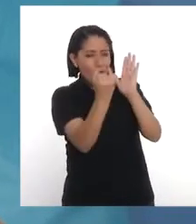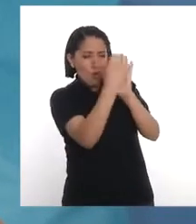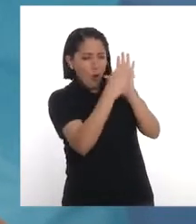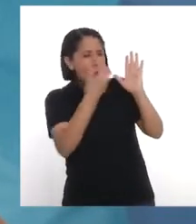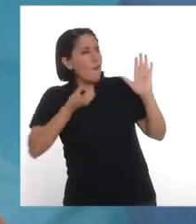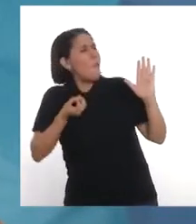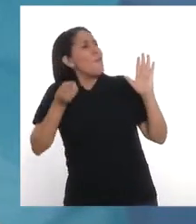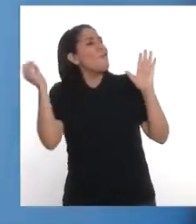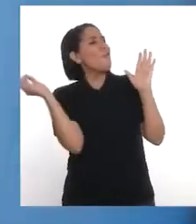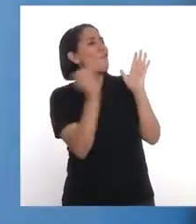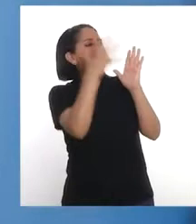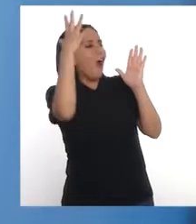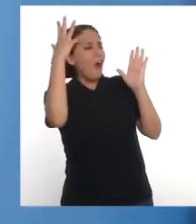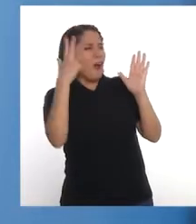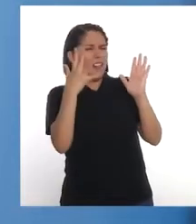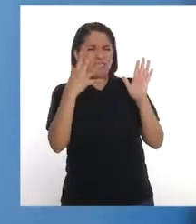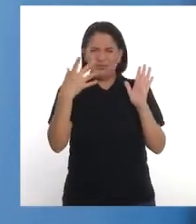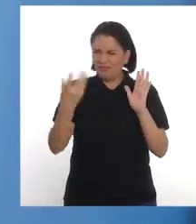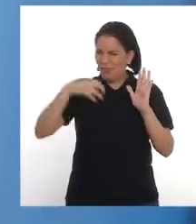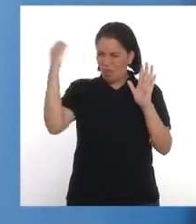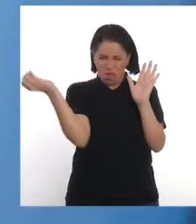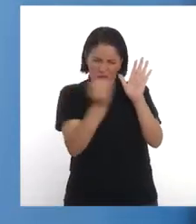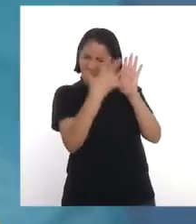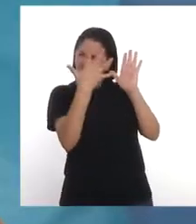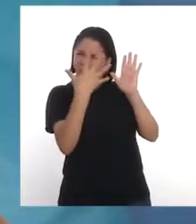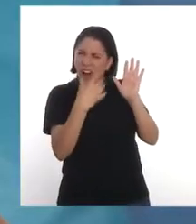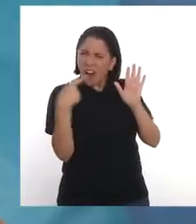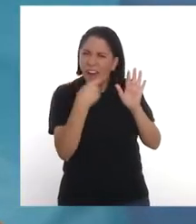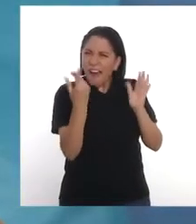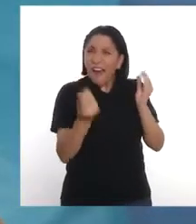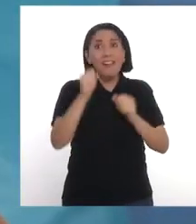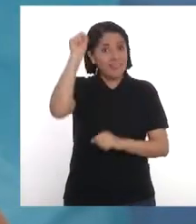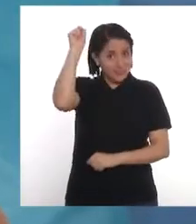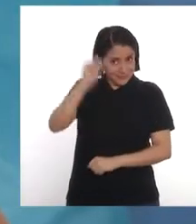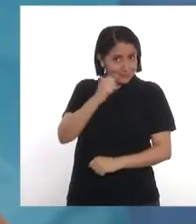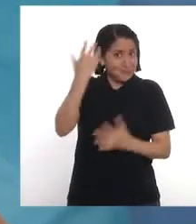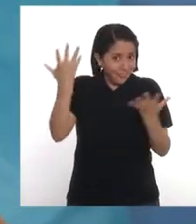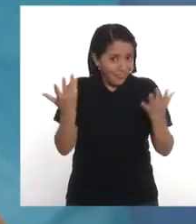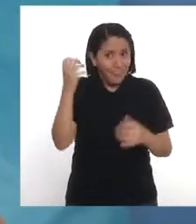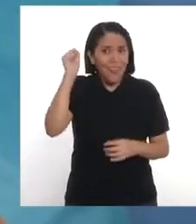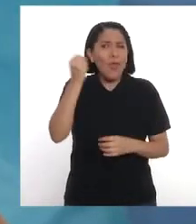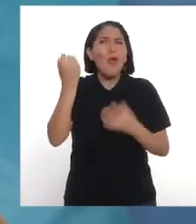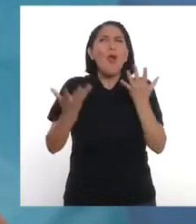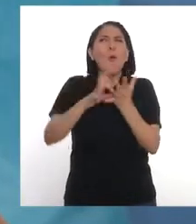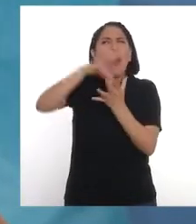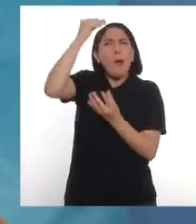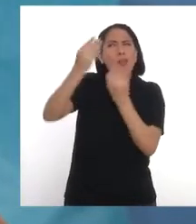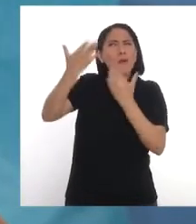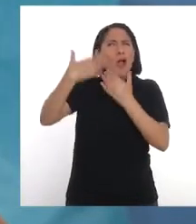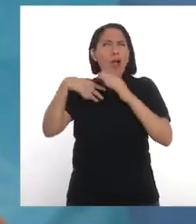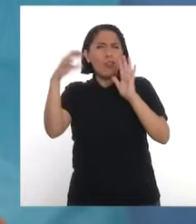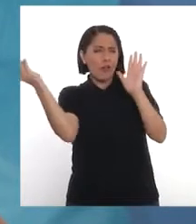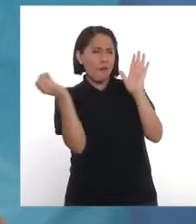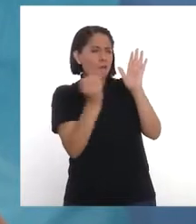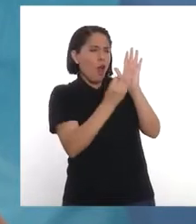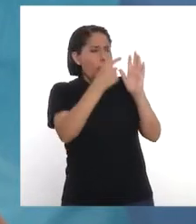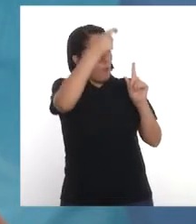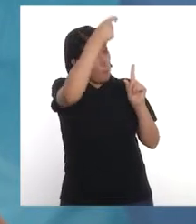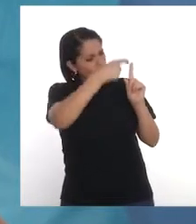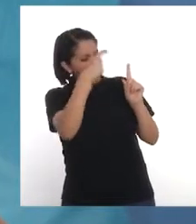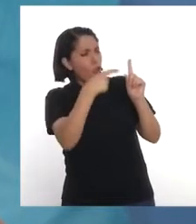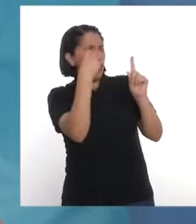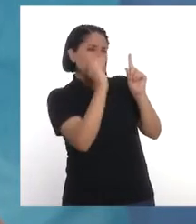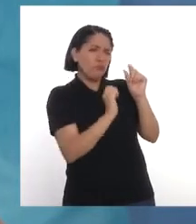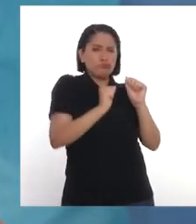a nuestro cómic. ¿Un toque especial? Sí, así es. Como aprendimos a darle movimiento a las imágenes de cada